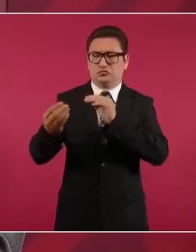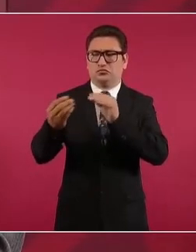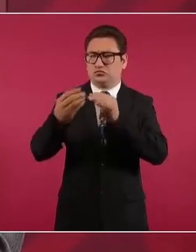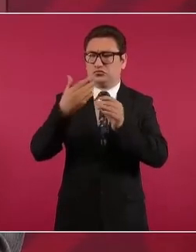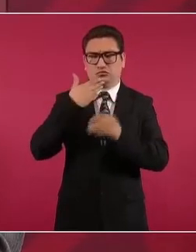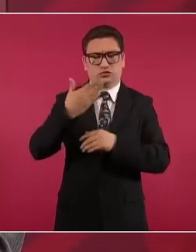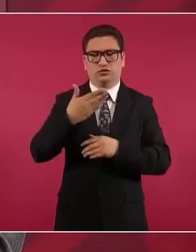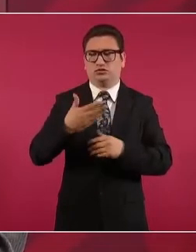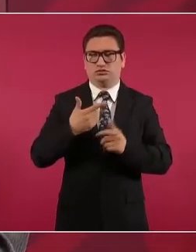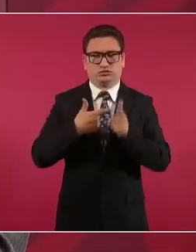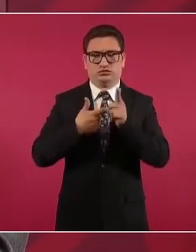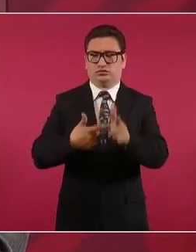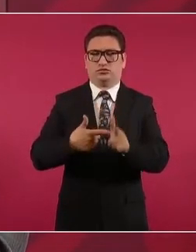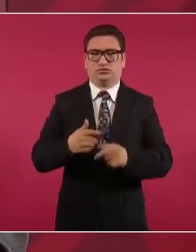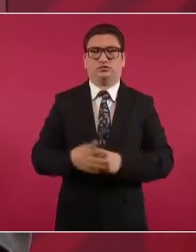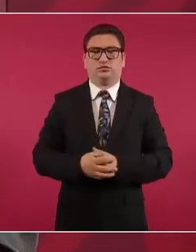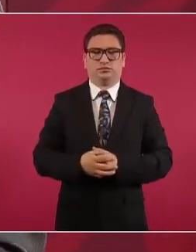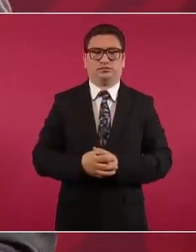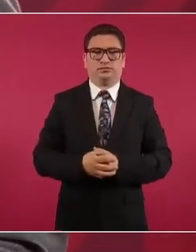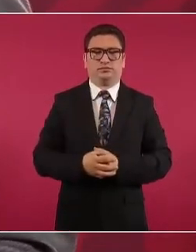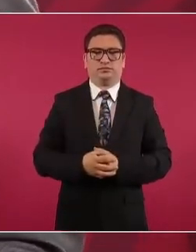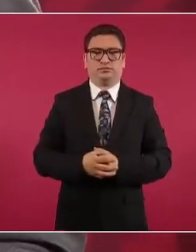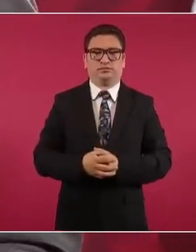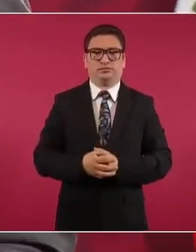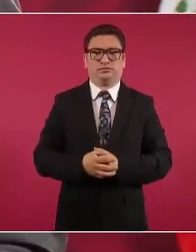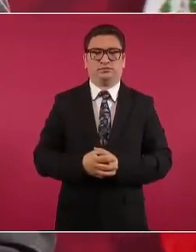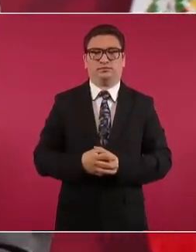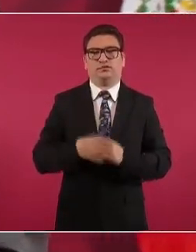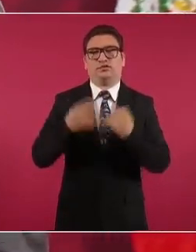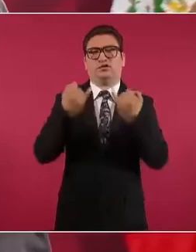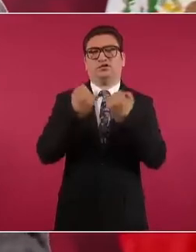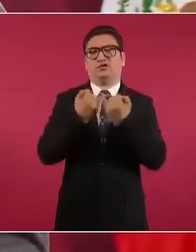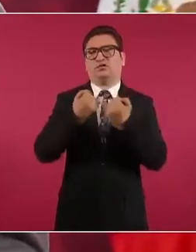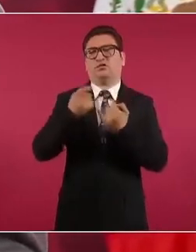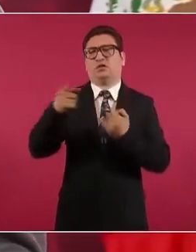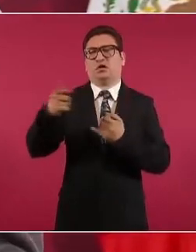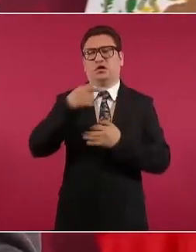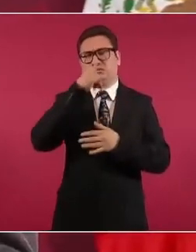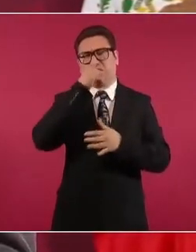Y que incluso hasta los insultos,